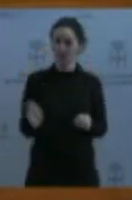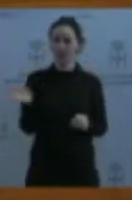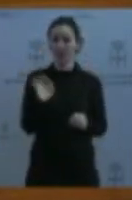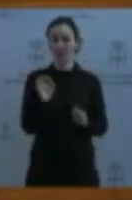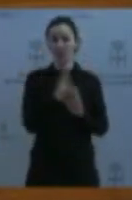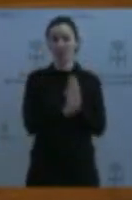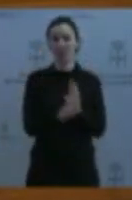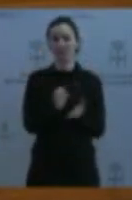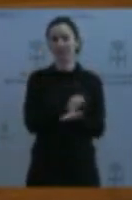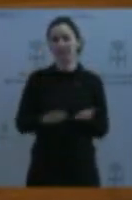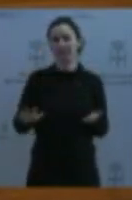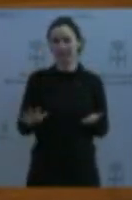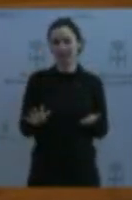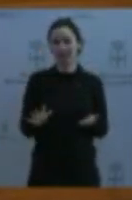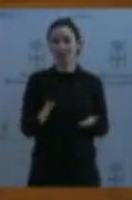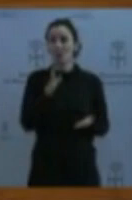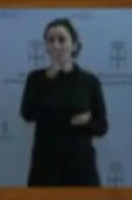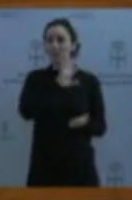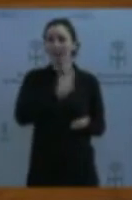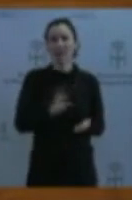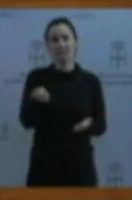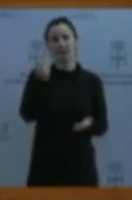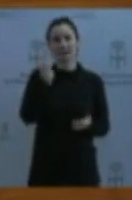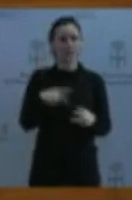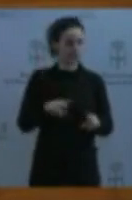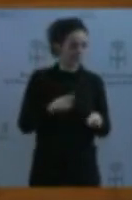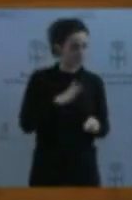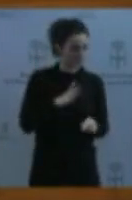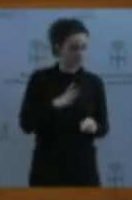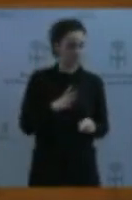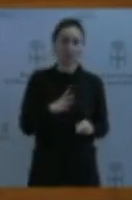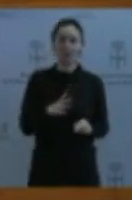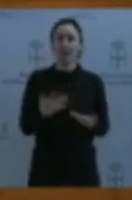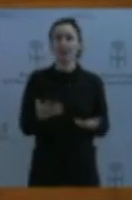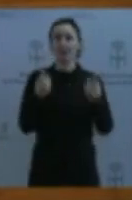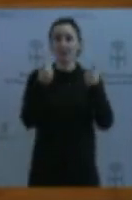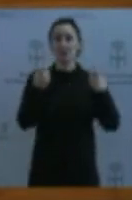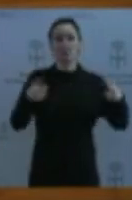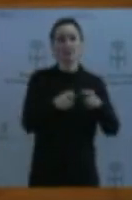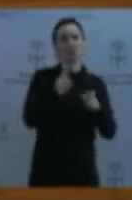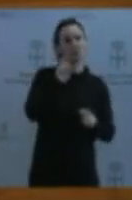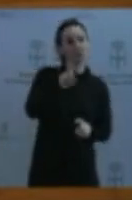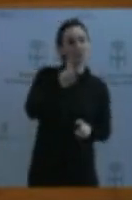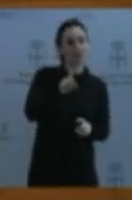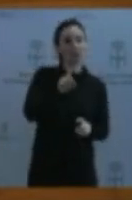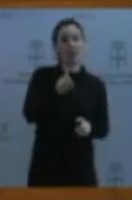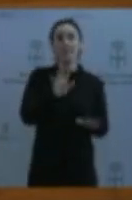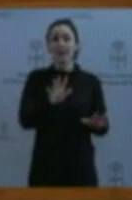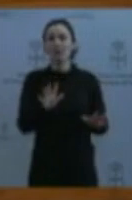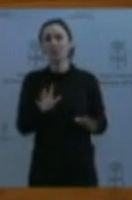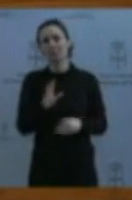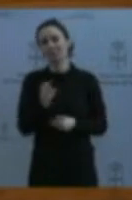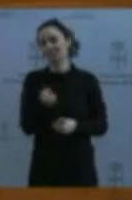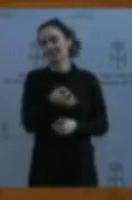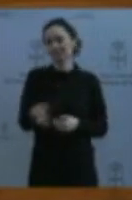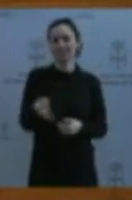más costosos porque tienes menos alumnos por profesor, son mucho más eficaces y eficientes que los programas